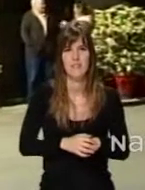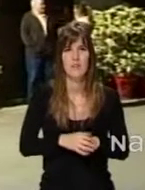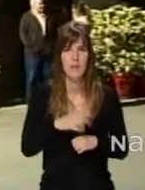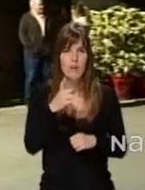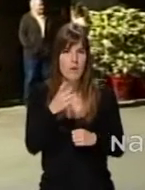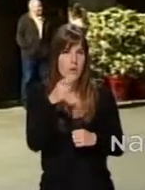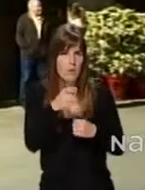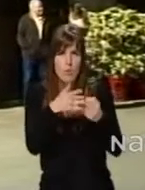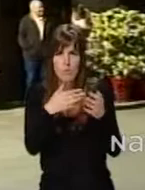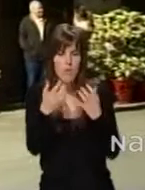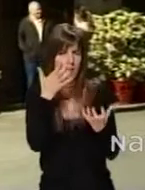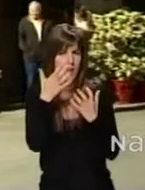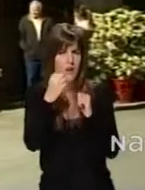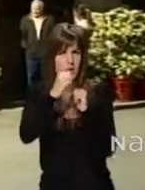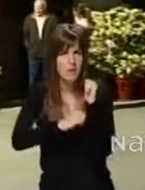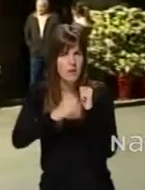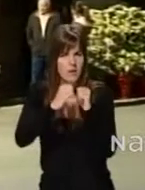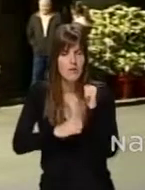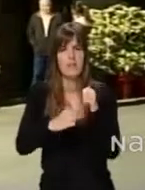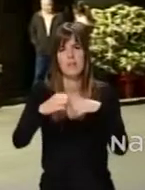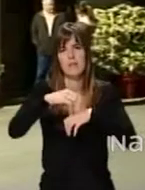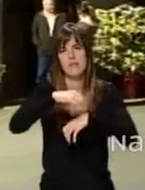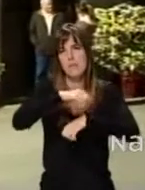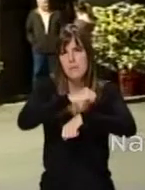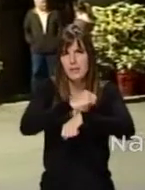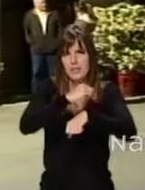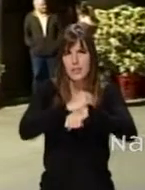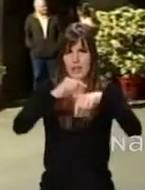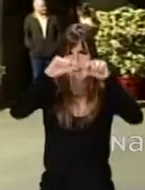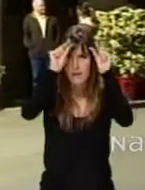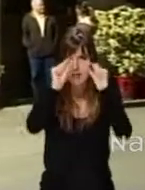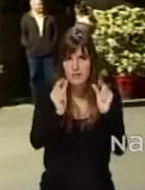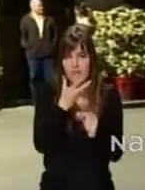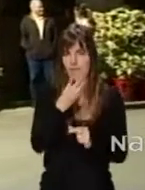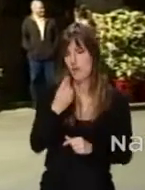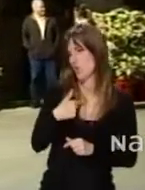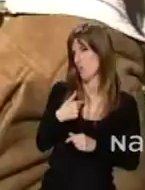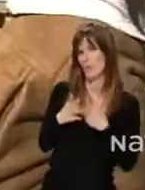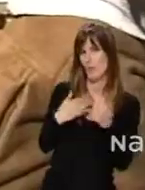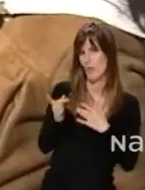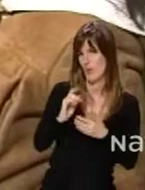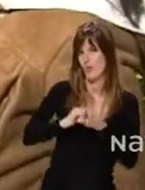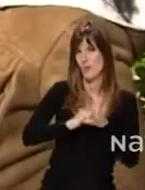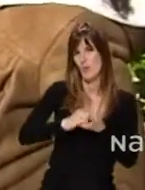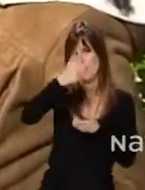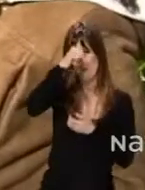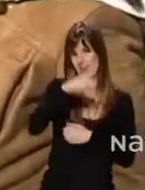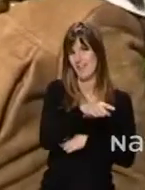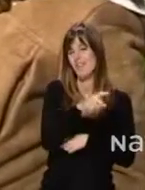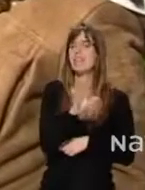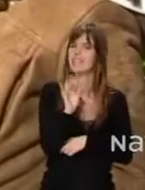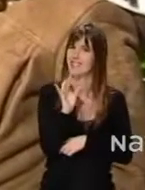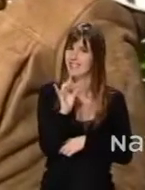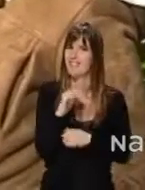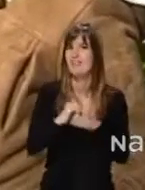artista. Estaba viendo ahora la forja de las ventanas. ¡Qué maravilla! Pero vaya, eso no lo he hecho yo, ¿eh? Es mi cuñado. Ah. Yo alguna